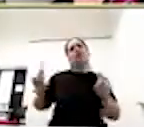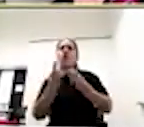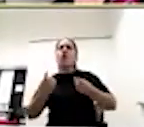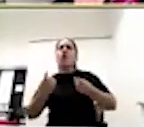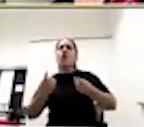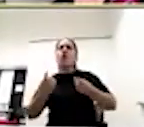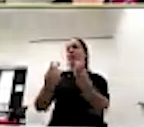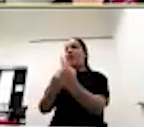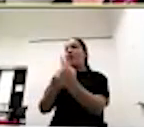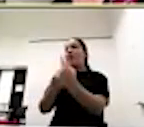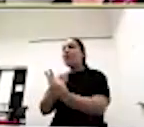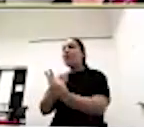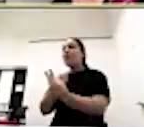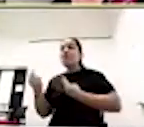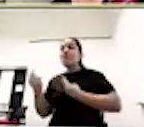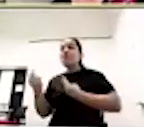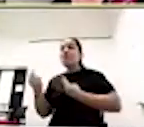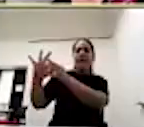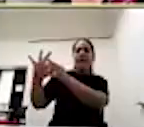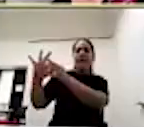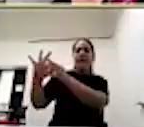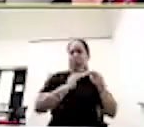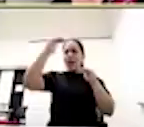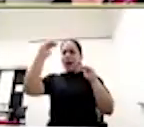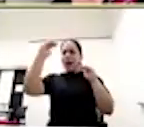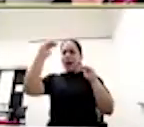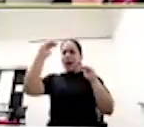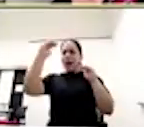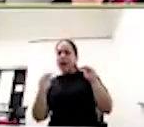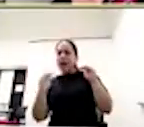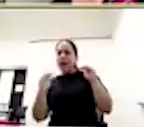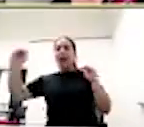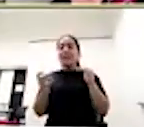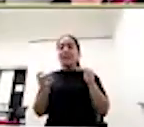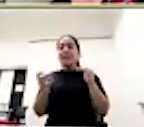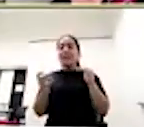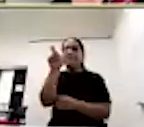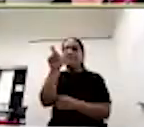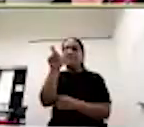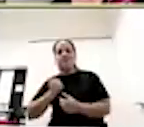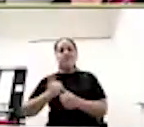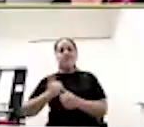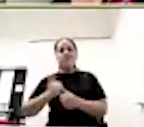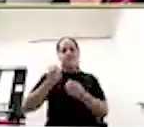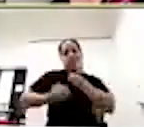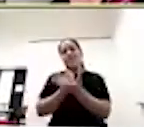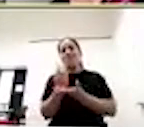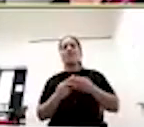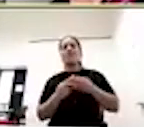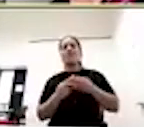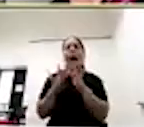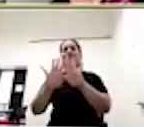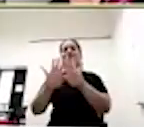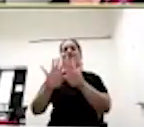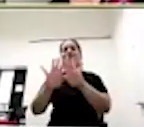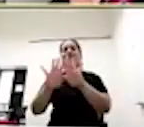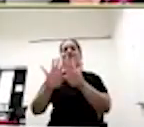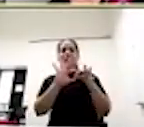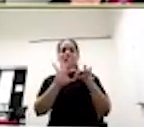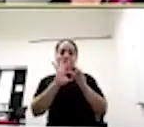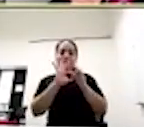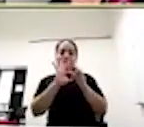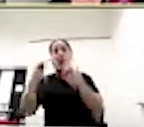y ritmo en quien se atreve a reparar en ellas para darles un nuevo sentido o comunicación o